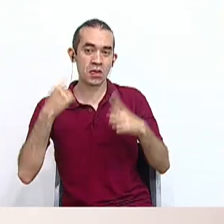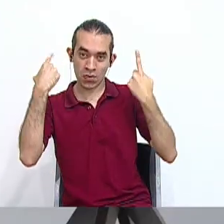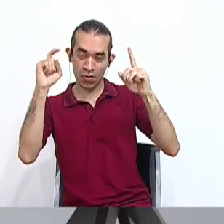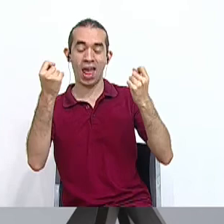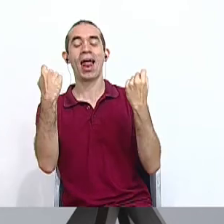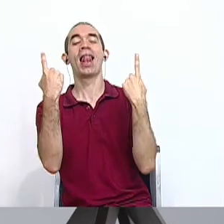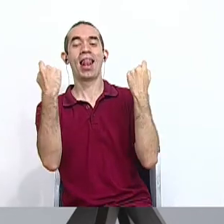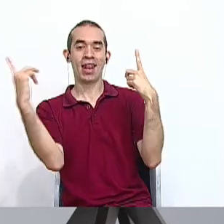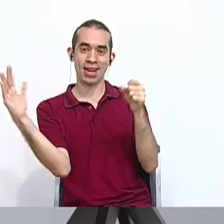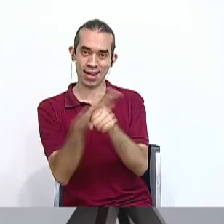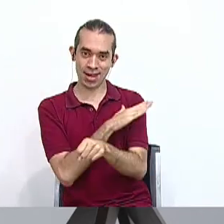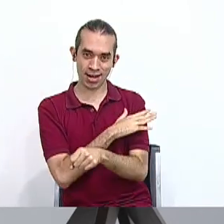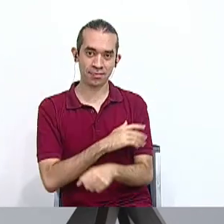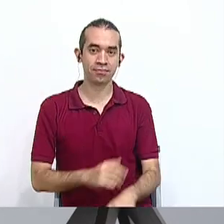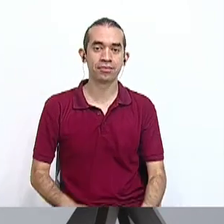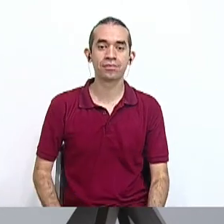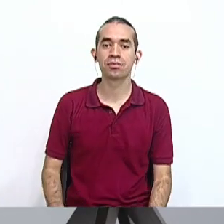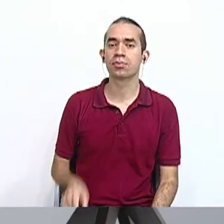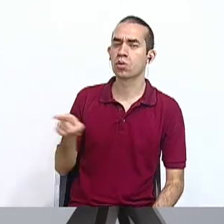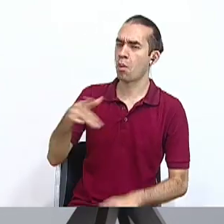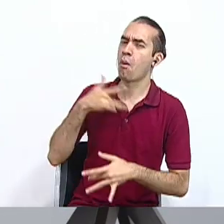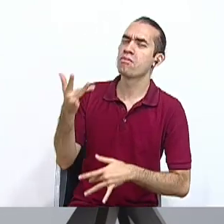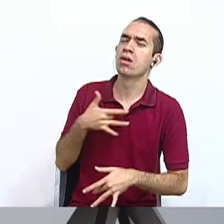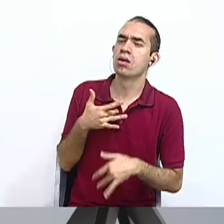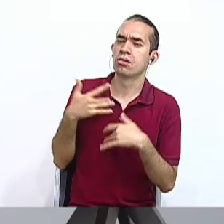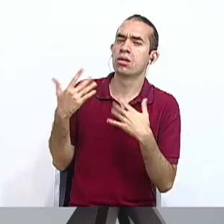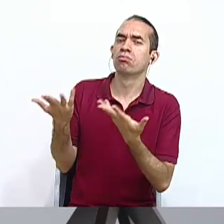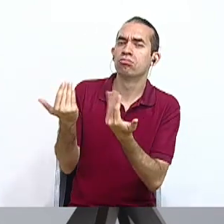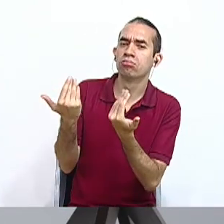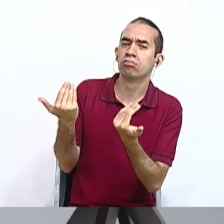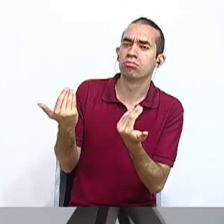todo. ¿Y cómo te sentiste? Cuéntanos.